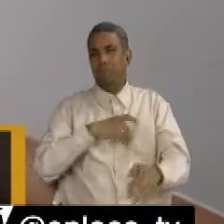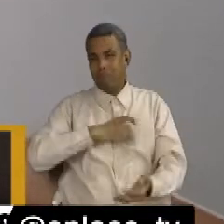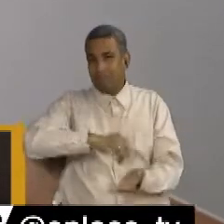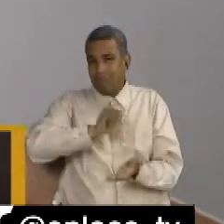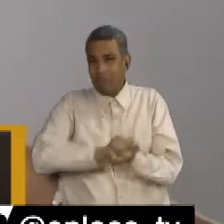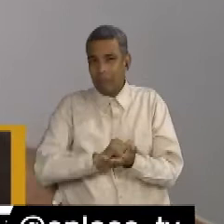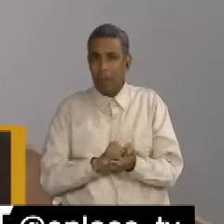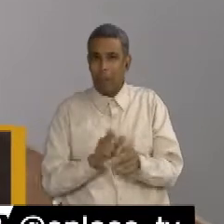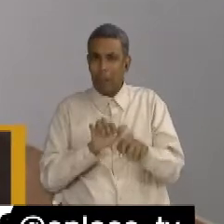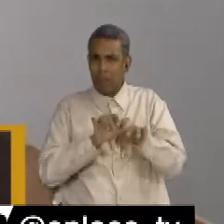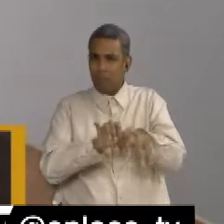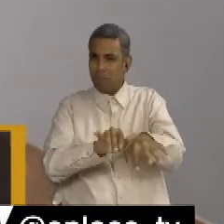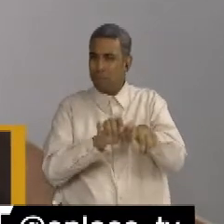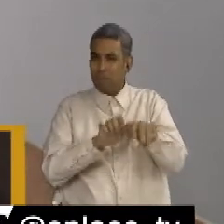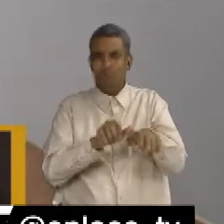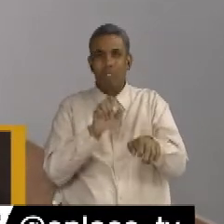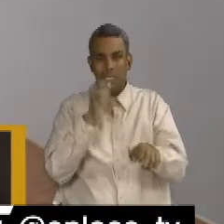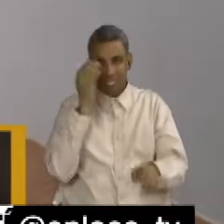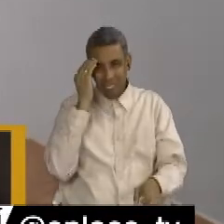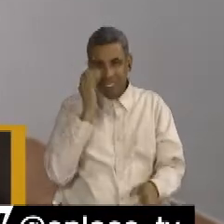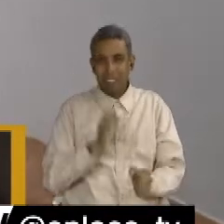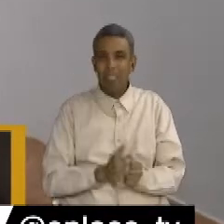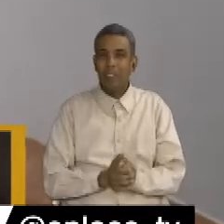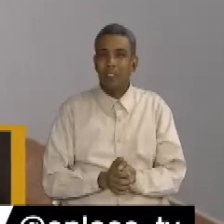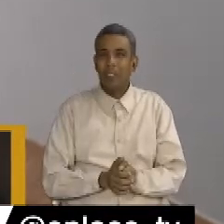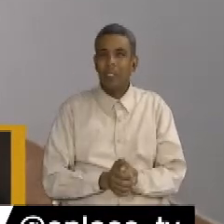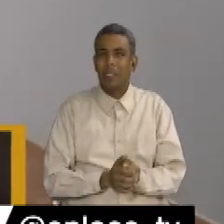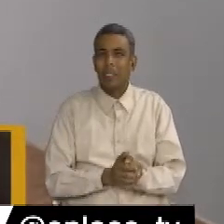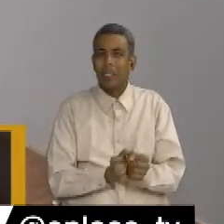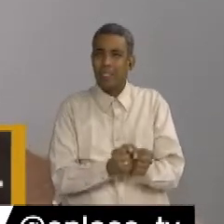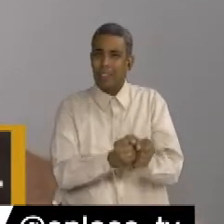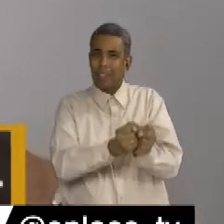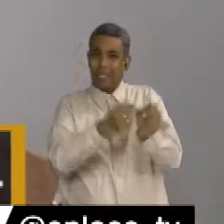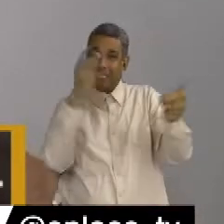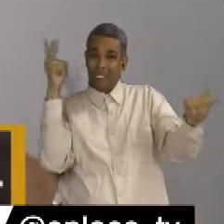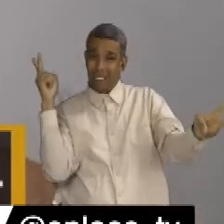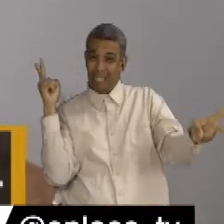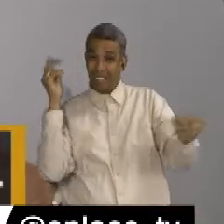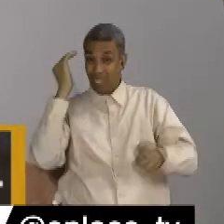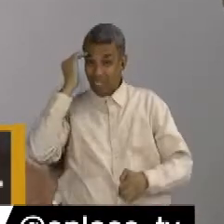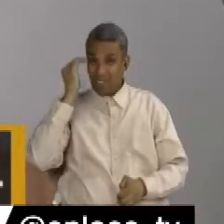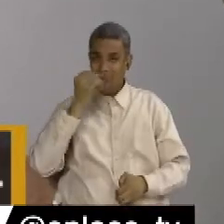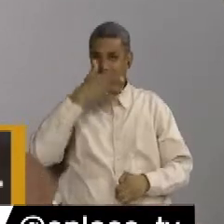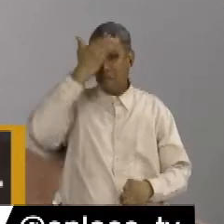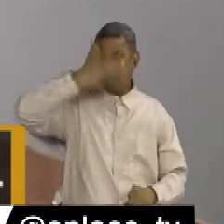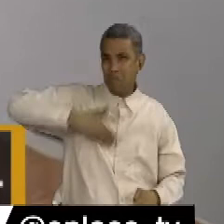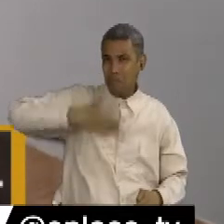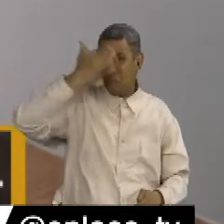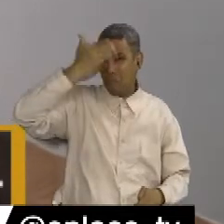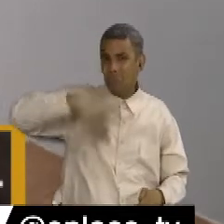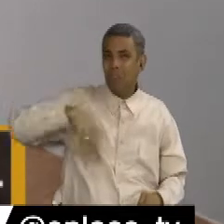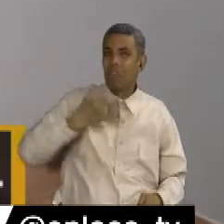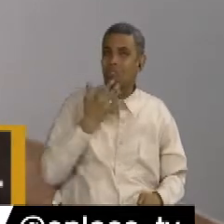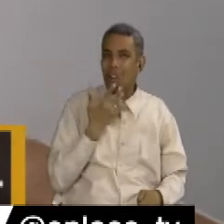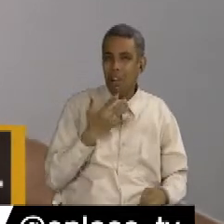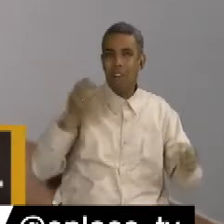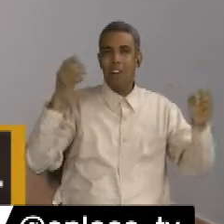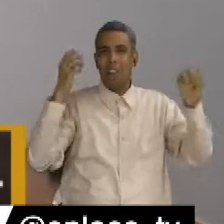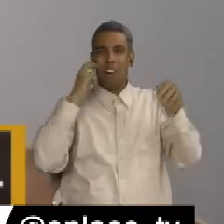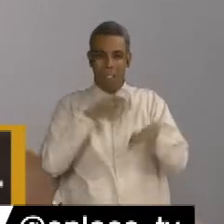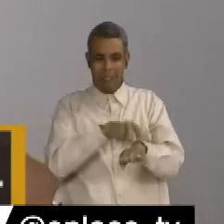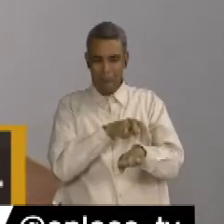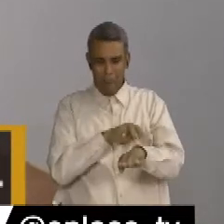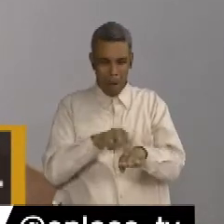chiva que le llaman, iba a haber una pelea entre estas personas, hinchas del